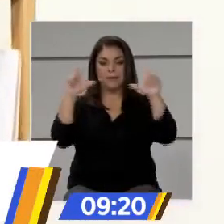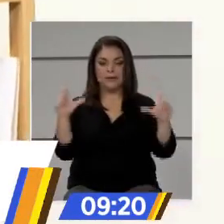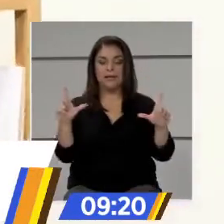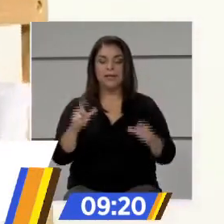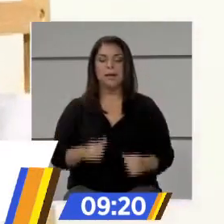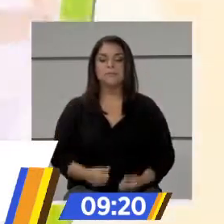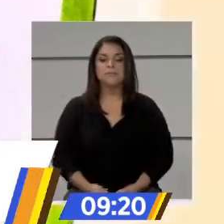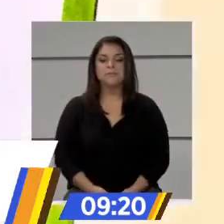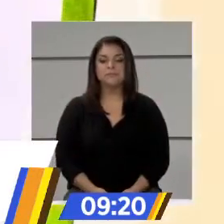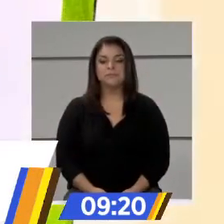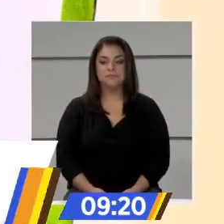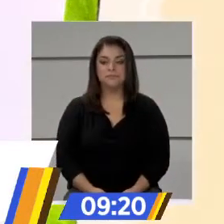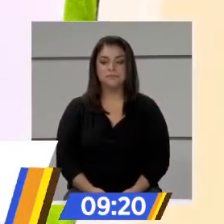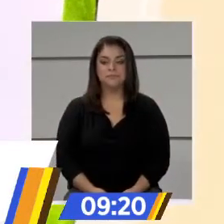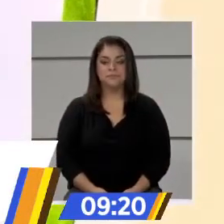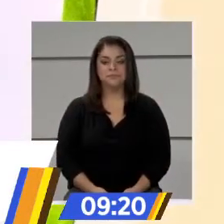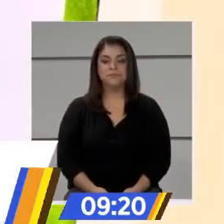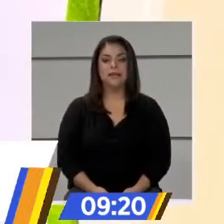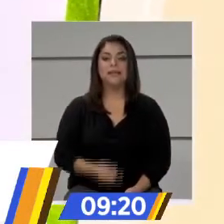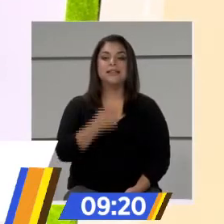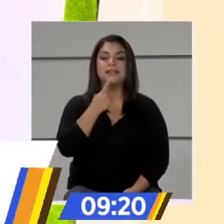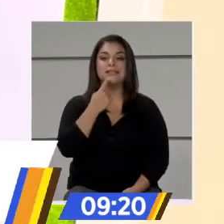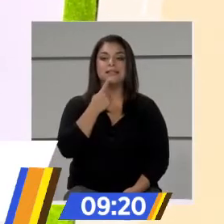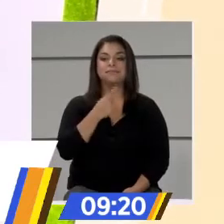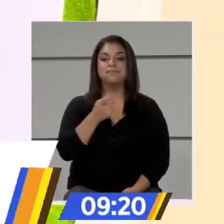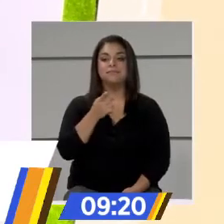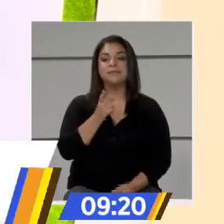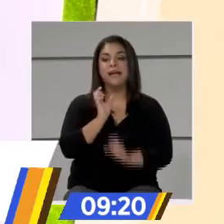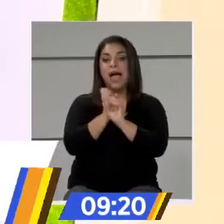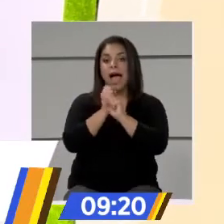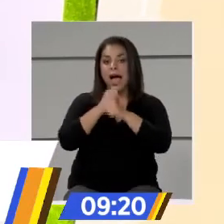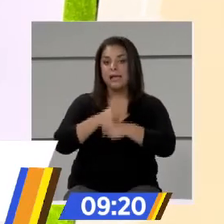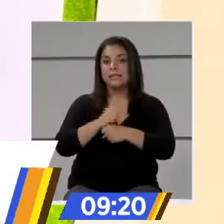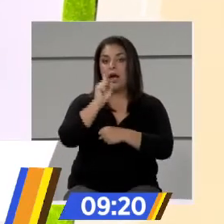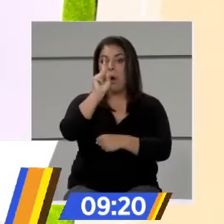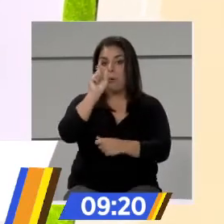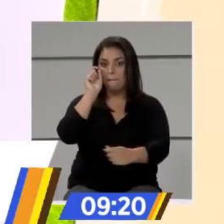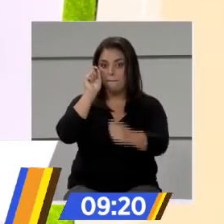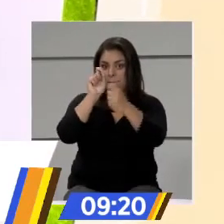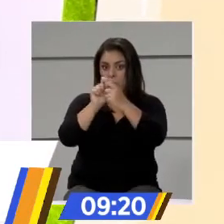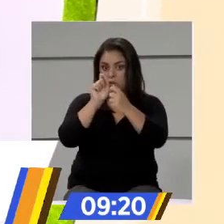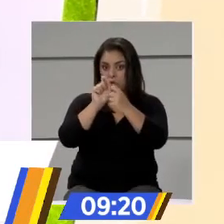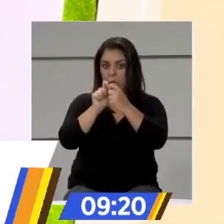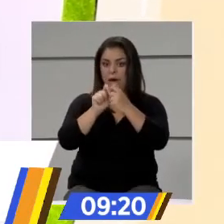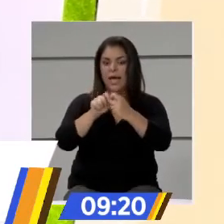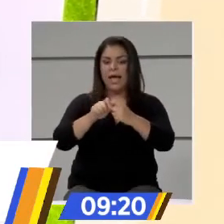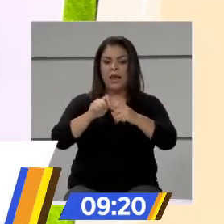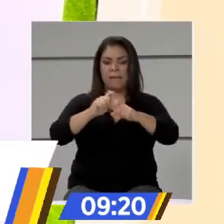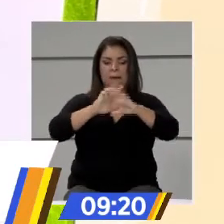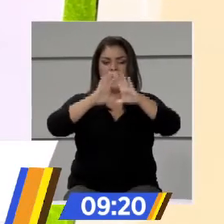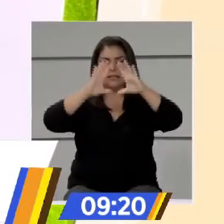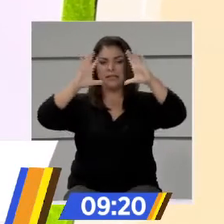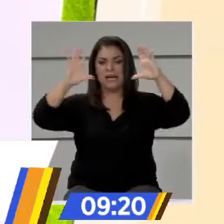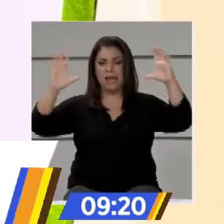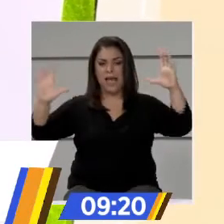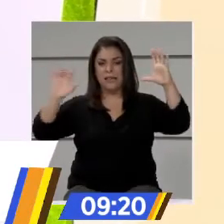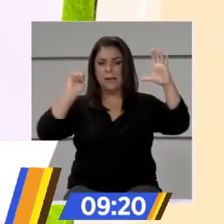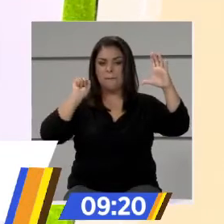aquí en la lo enfocamos. Dice, hace un punto, el más grande que podás